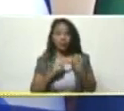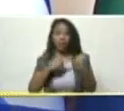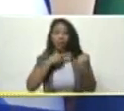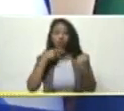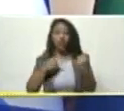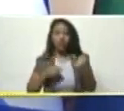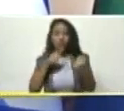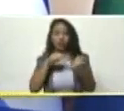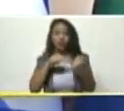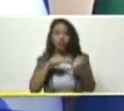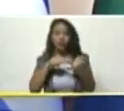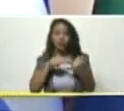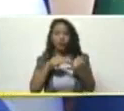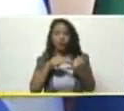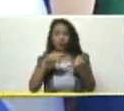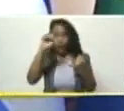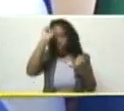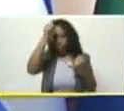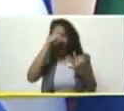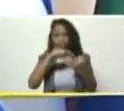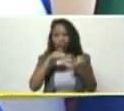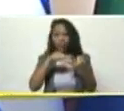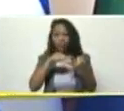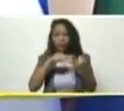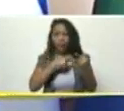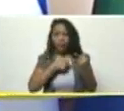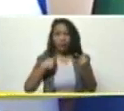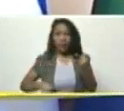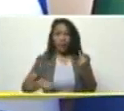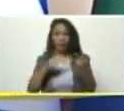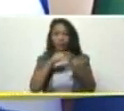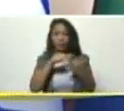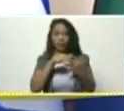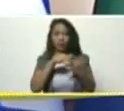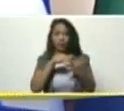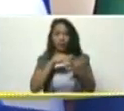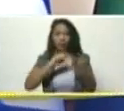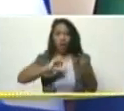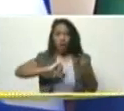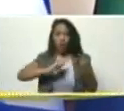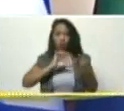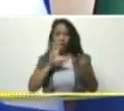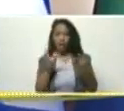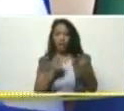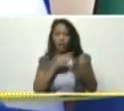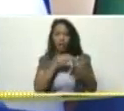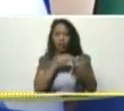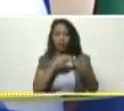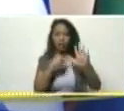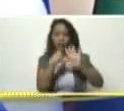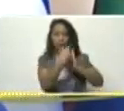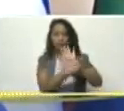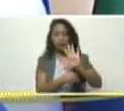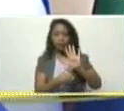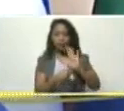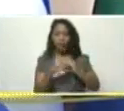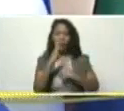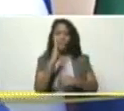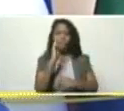Rusia, India, China y Sudáfrica. BRICS,